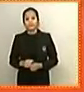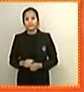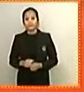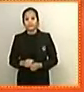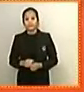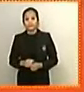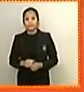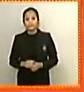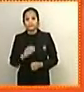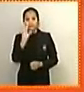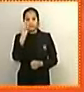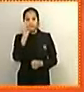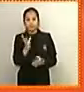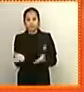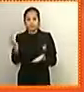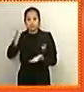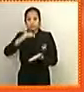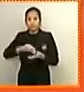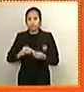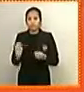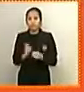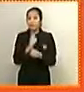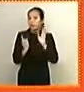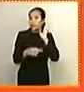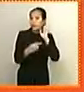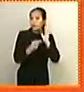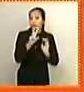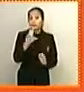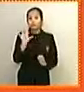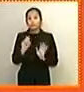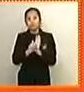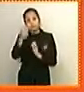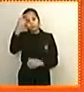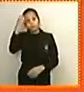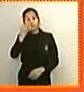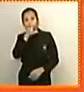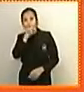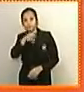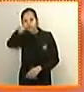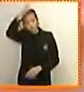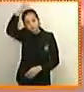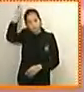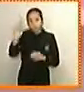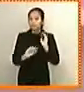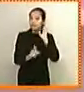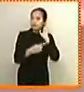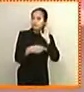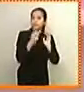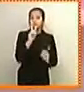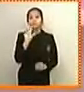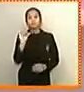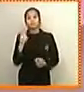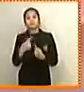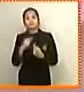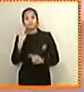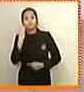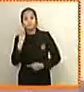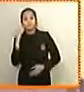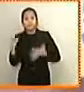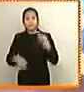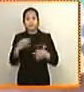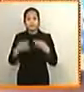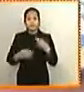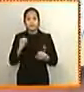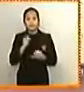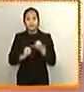Y este es el 6. Reitero, el número ganador para la diaria 28 gallo y para más 1, 28 más 6. Felicidades. Jugadores, me